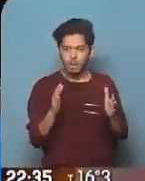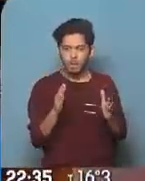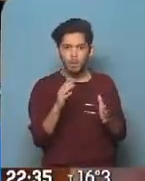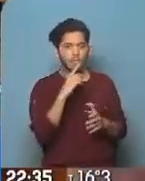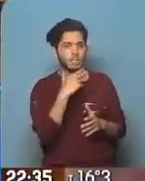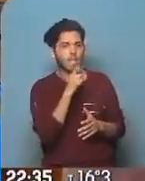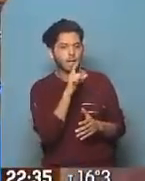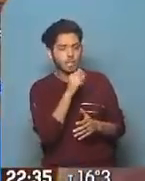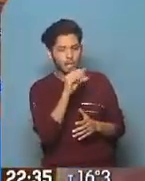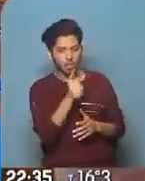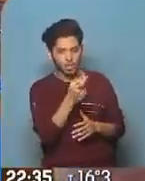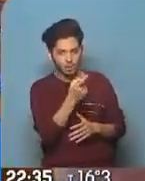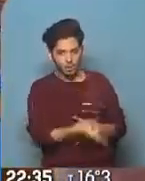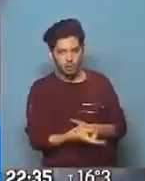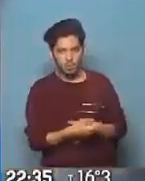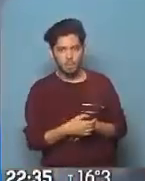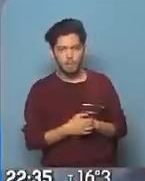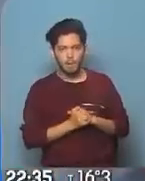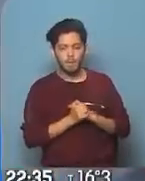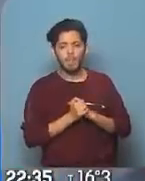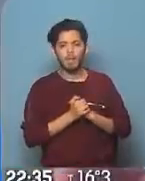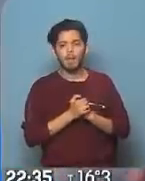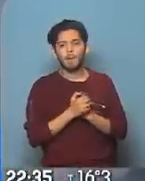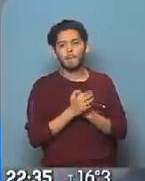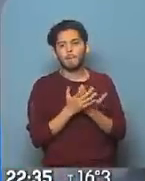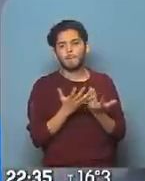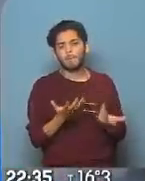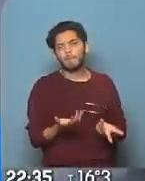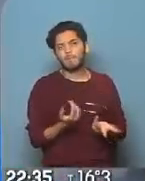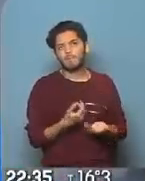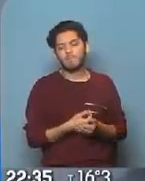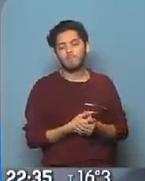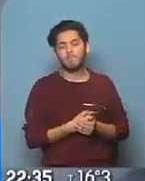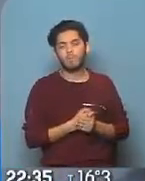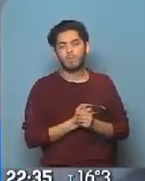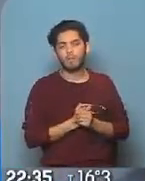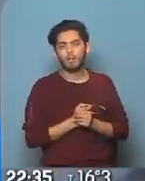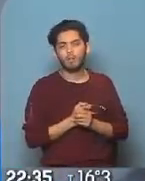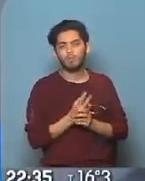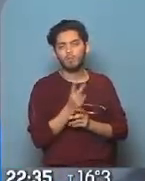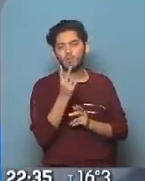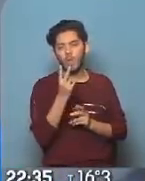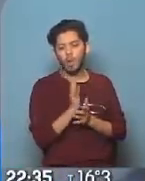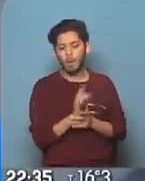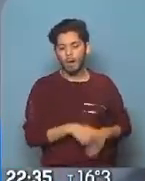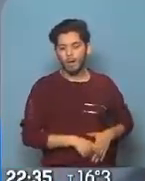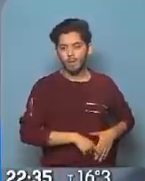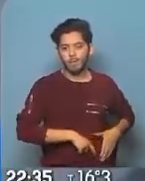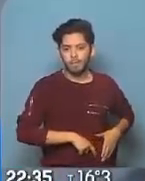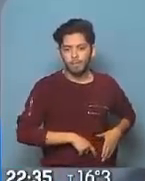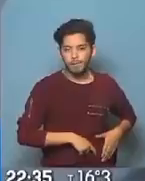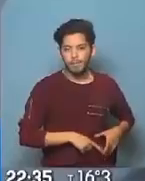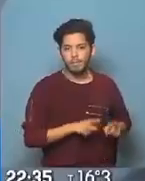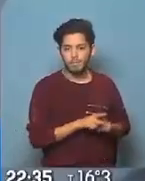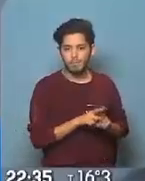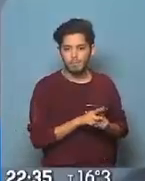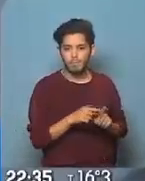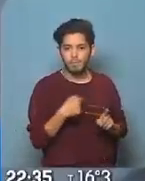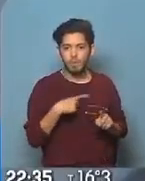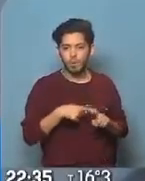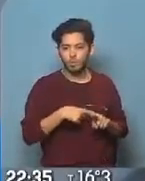bueno, digamos que ahí ambos se están como mostrando el cuchillo, ¿no? Afilado.